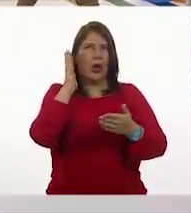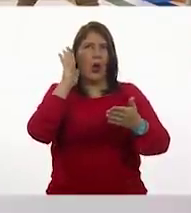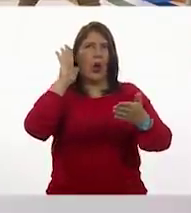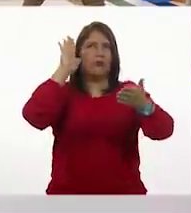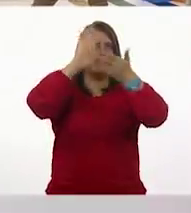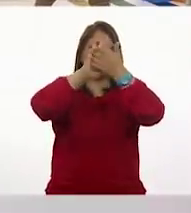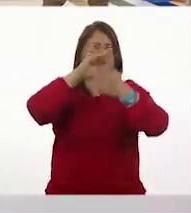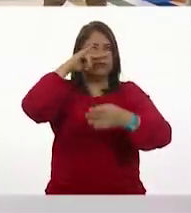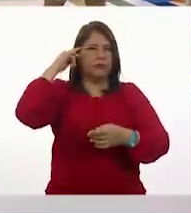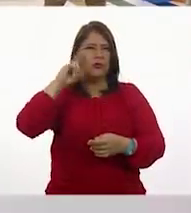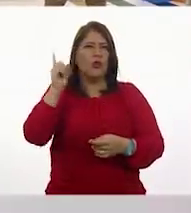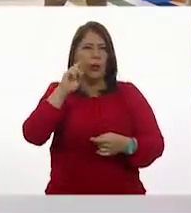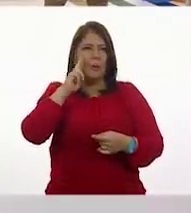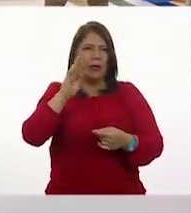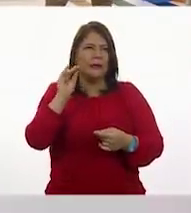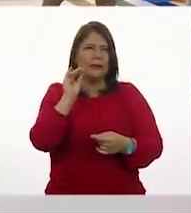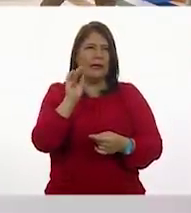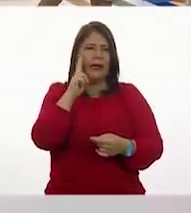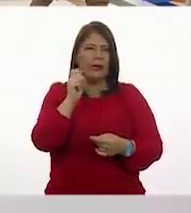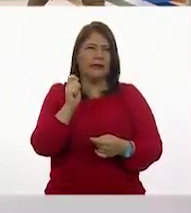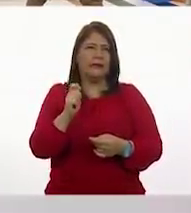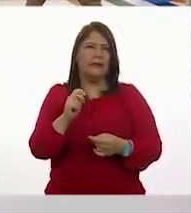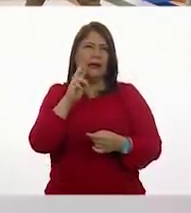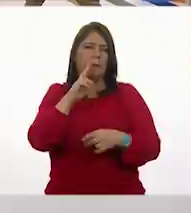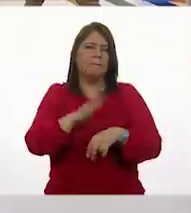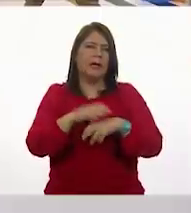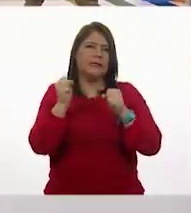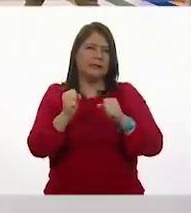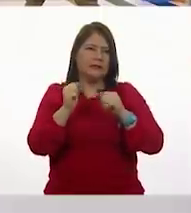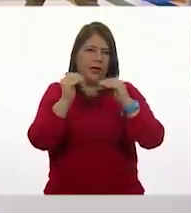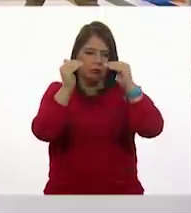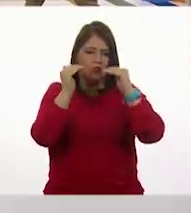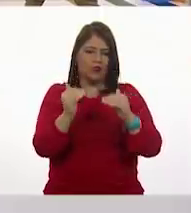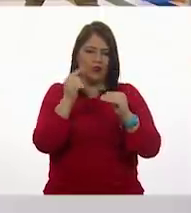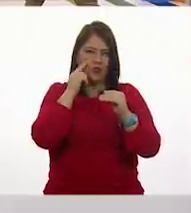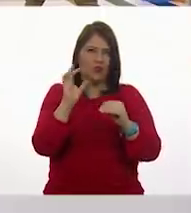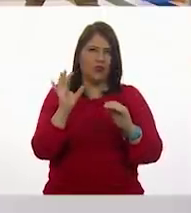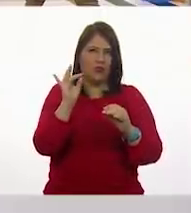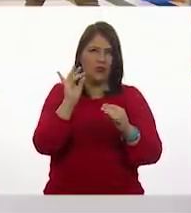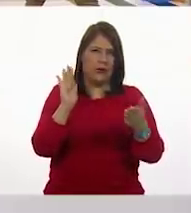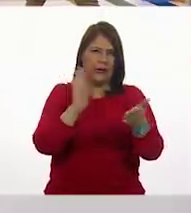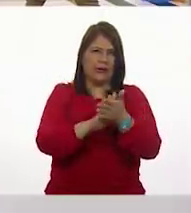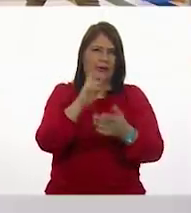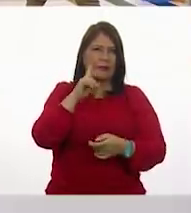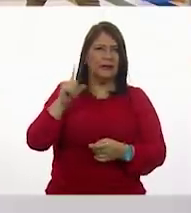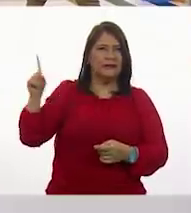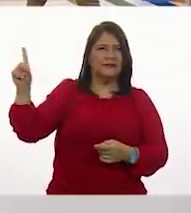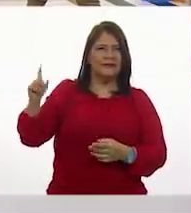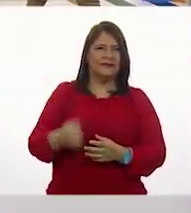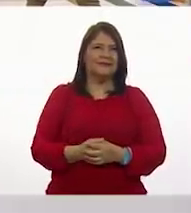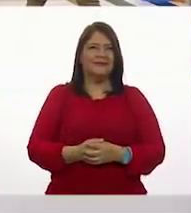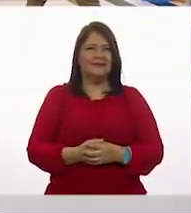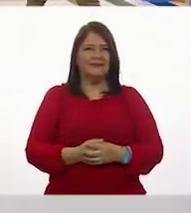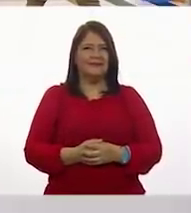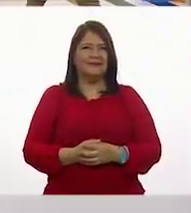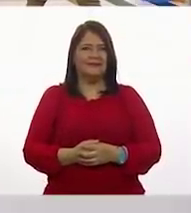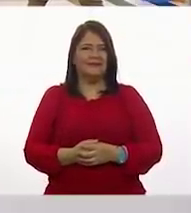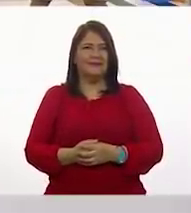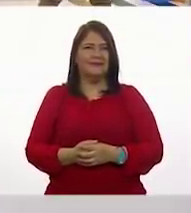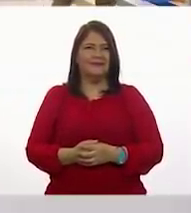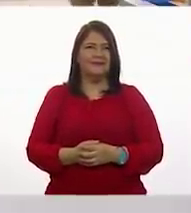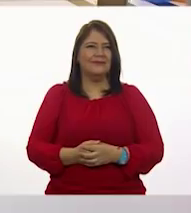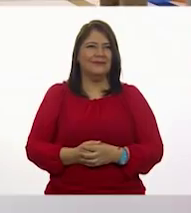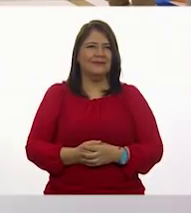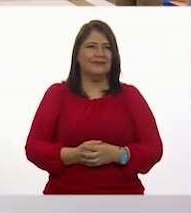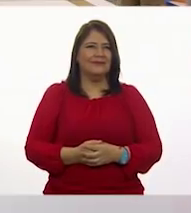arriba. Bueno, aquí ya está por... Es un hecho que sabemos que va por acá. Entonces, esta la voy a pegar por aquí. Y